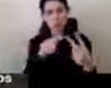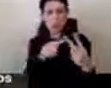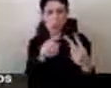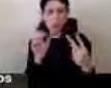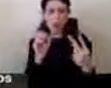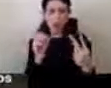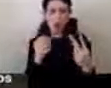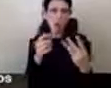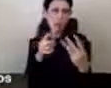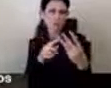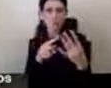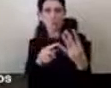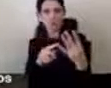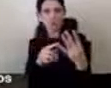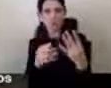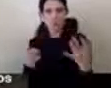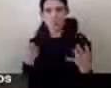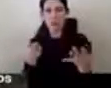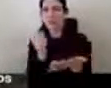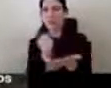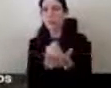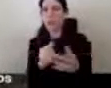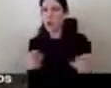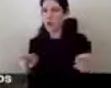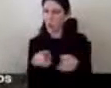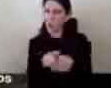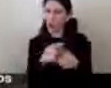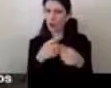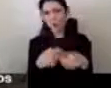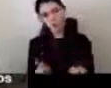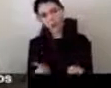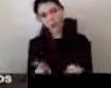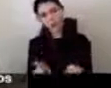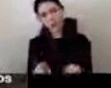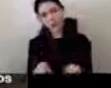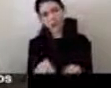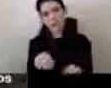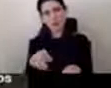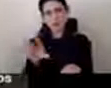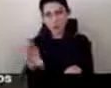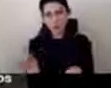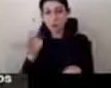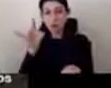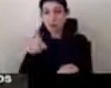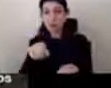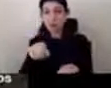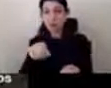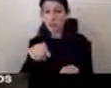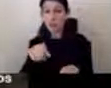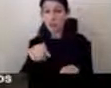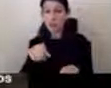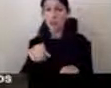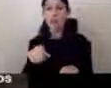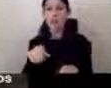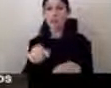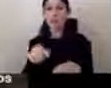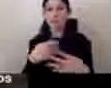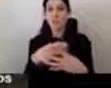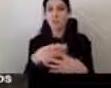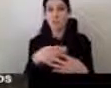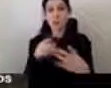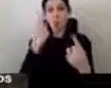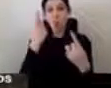símbolos iguales o distintos, distinguir al reconocer un símbolo entre varios otros en una misma